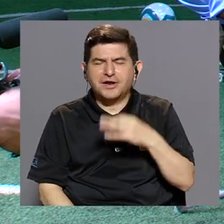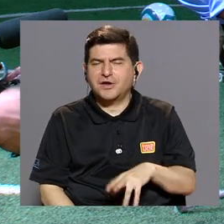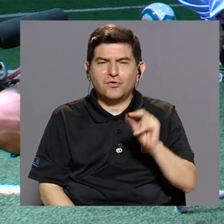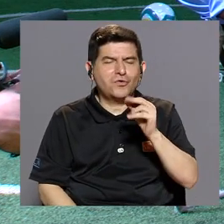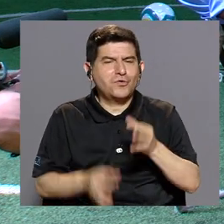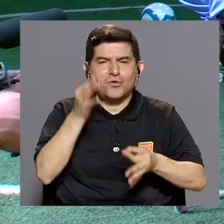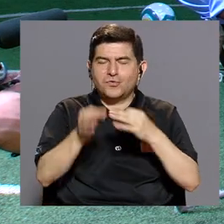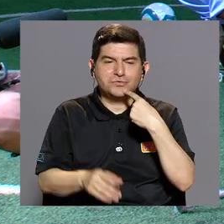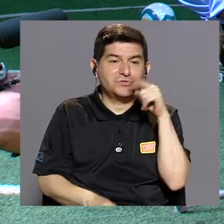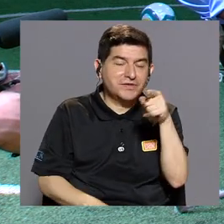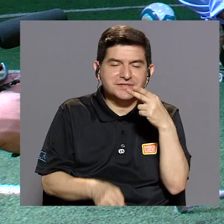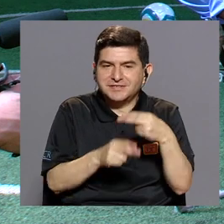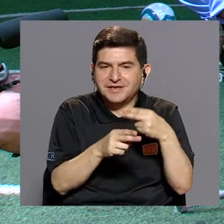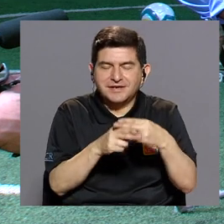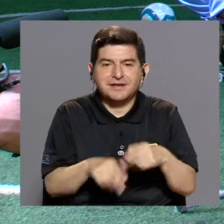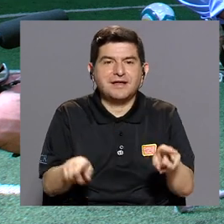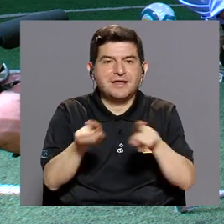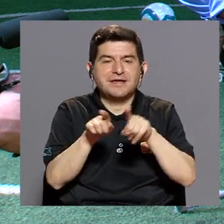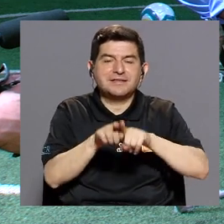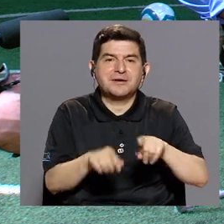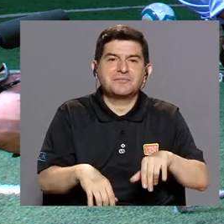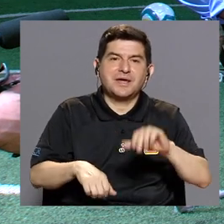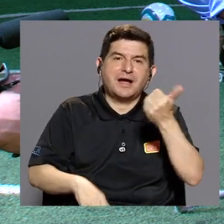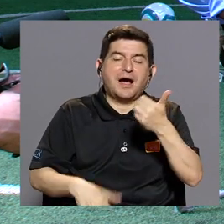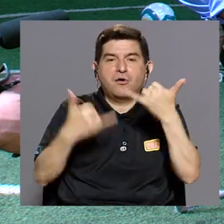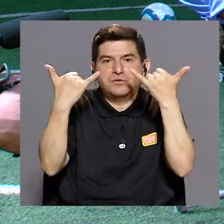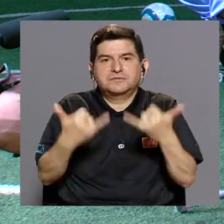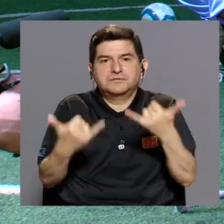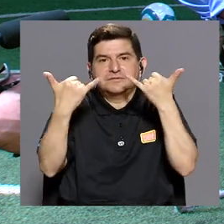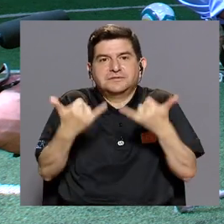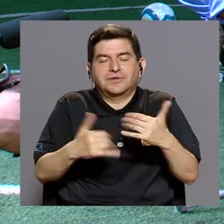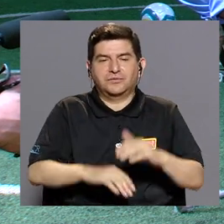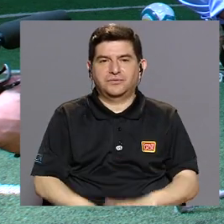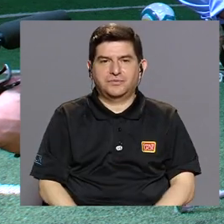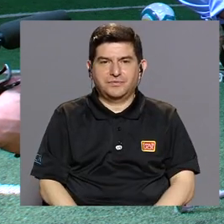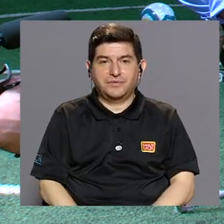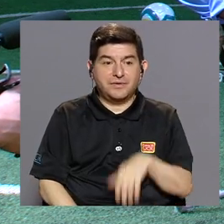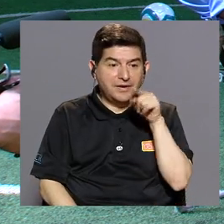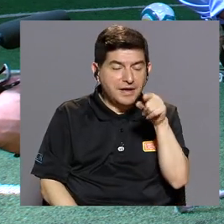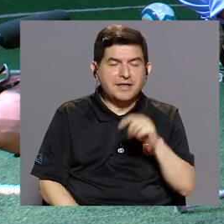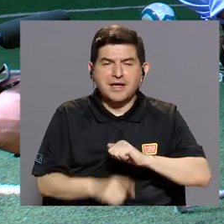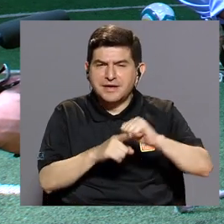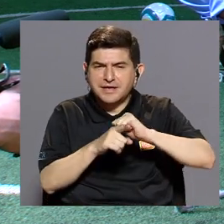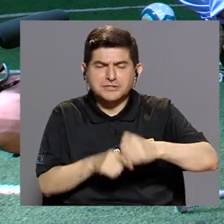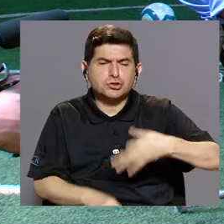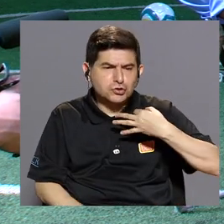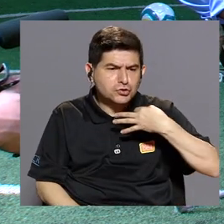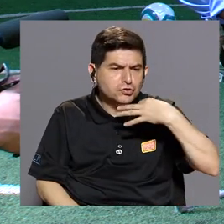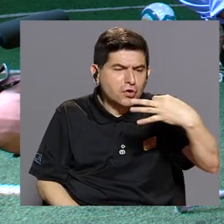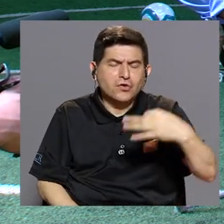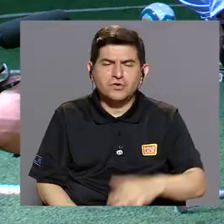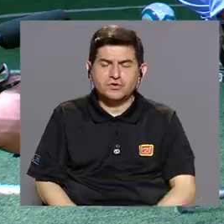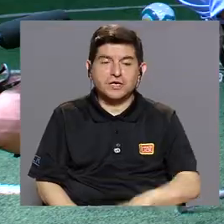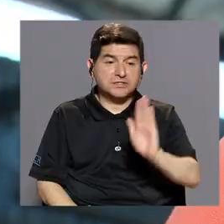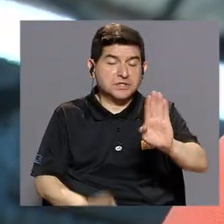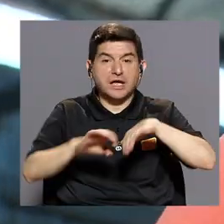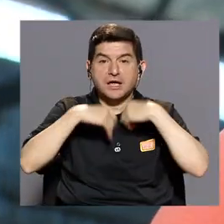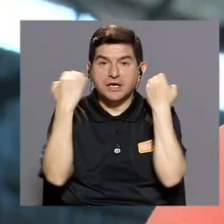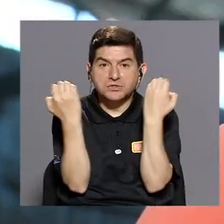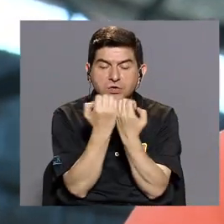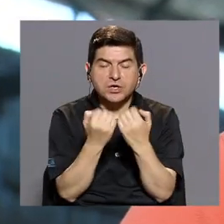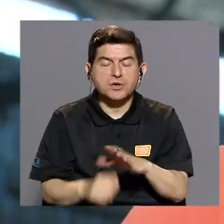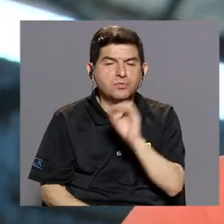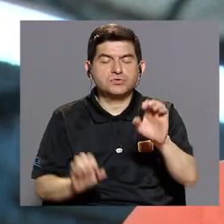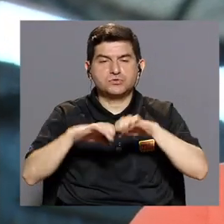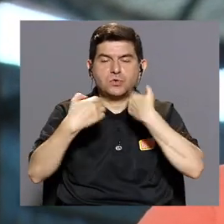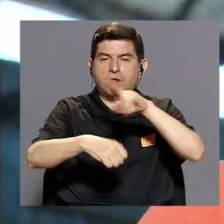como nombrarlas a ellas y no nombrar a las que están aquí, ¿verdad? Sí. Y entrenando todos los días, o entrenando en sus equipos, o